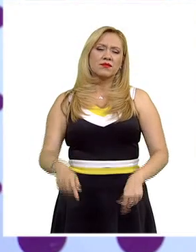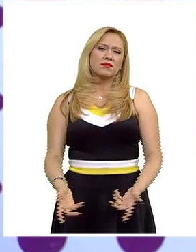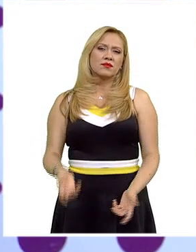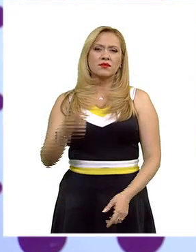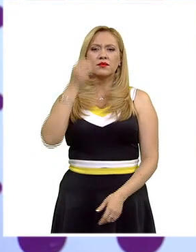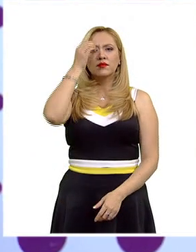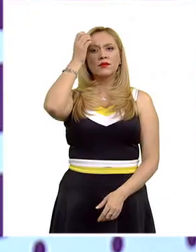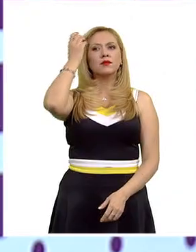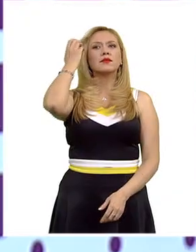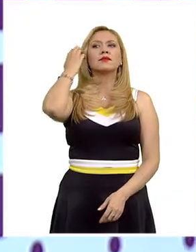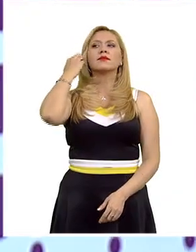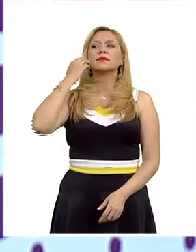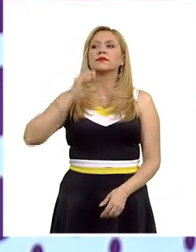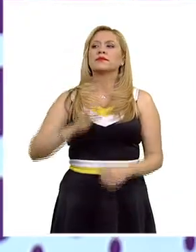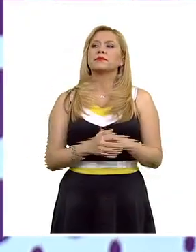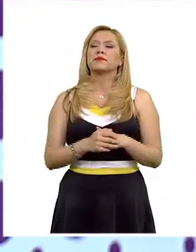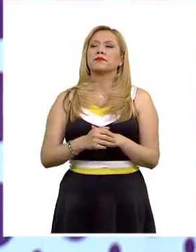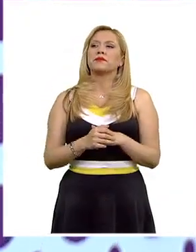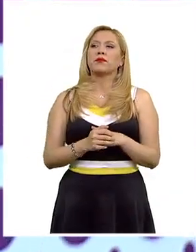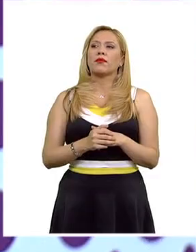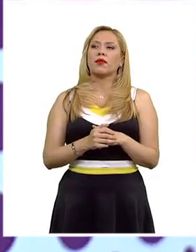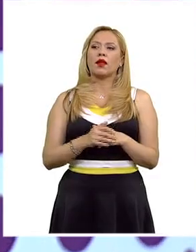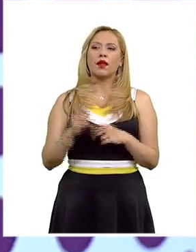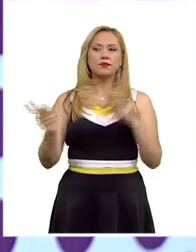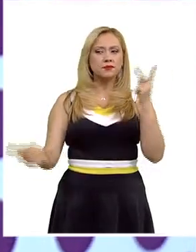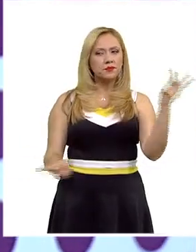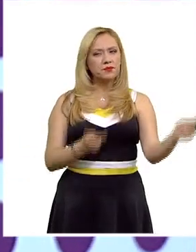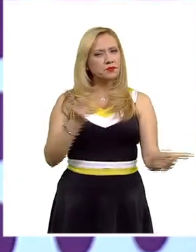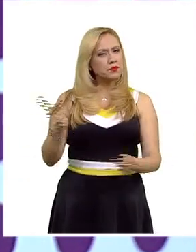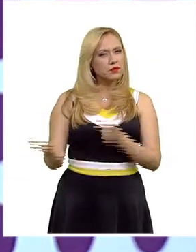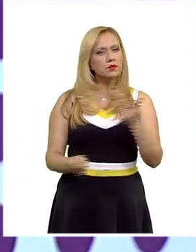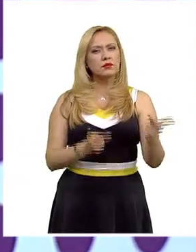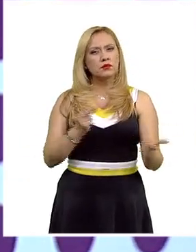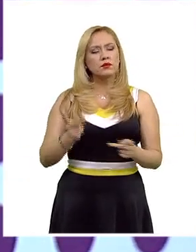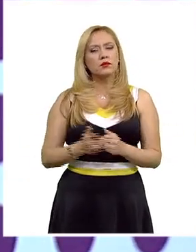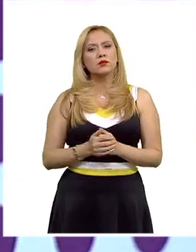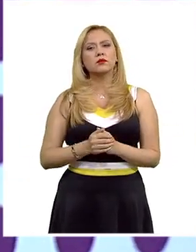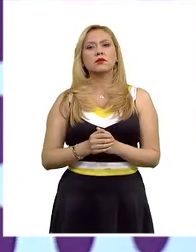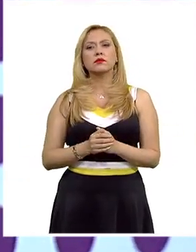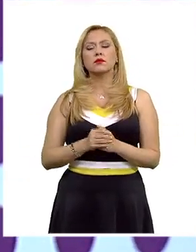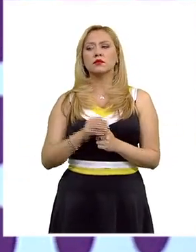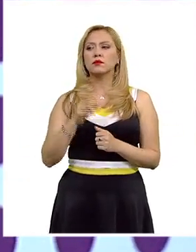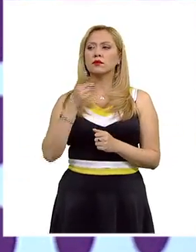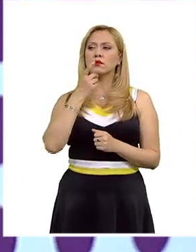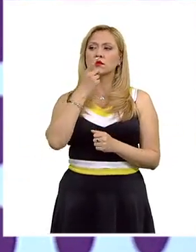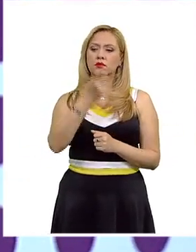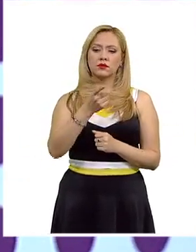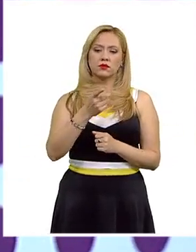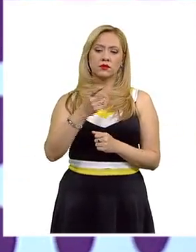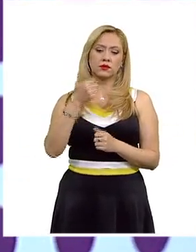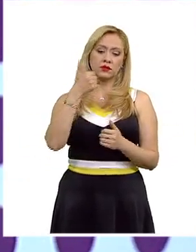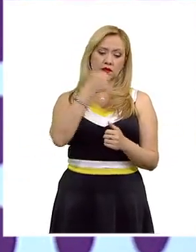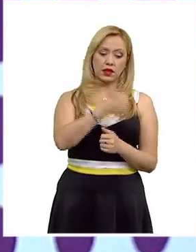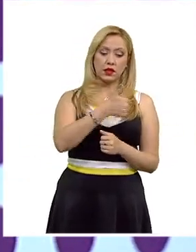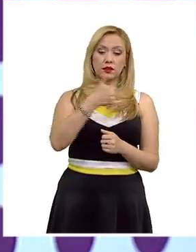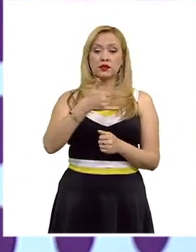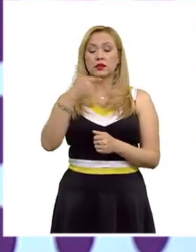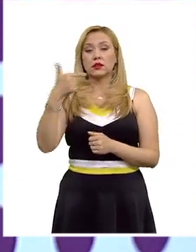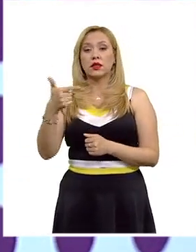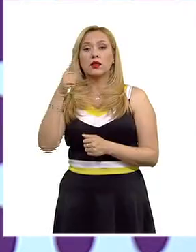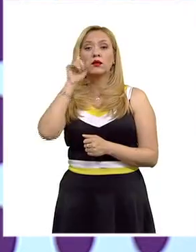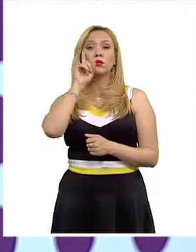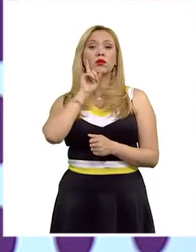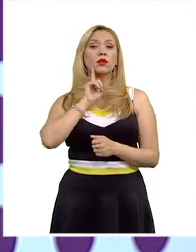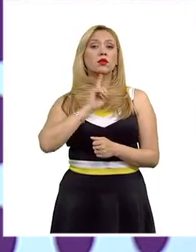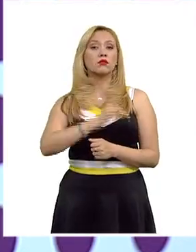general? Se han hecho encuestas muy importantes y se ha dicho que entre 6 y 7 mujeres